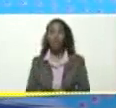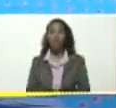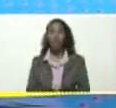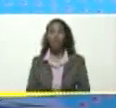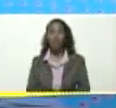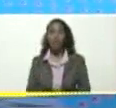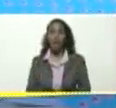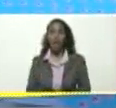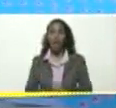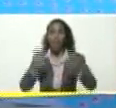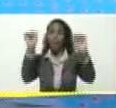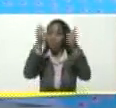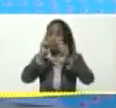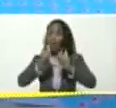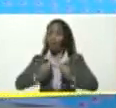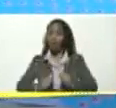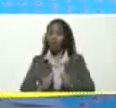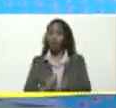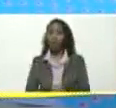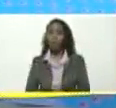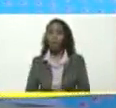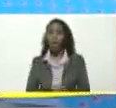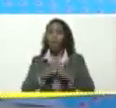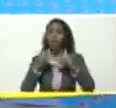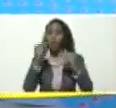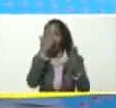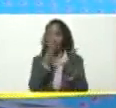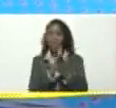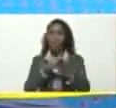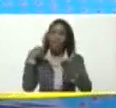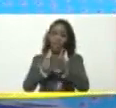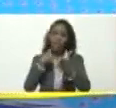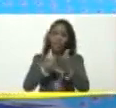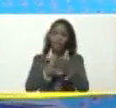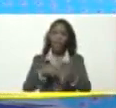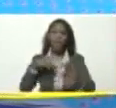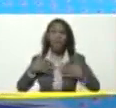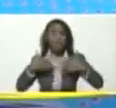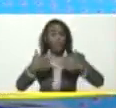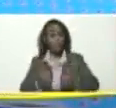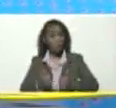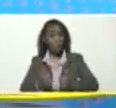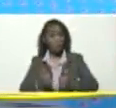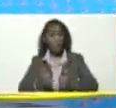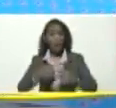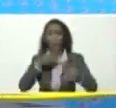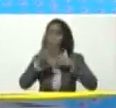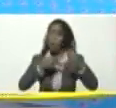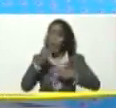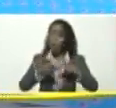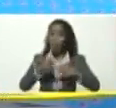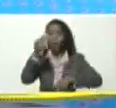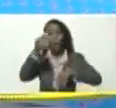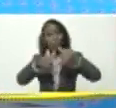el de las artes, todos los frentes de batalla, el de la salud, en el político, en el